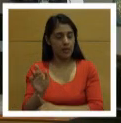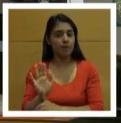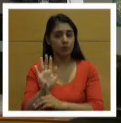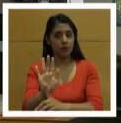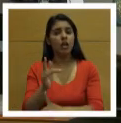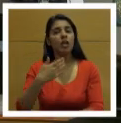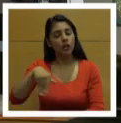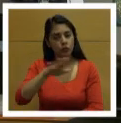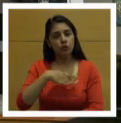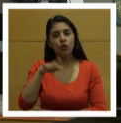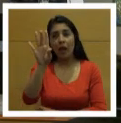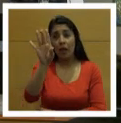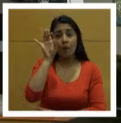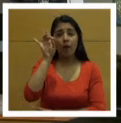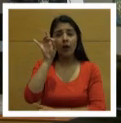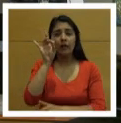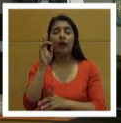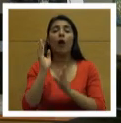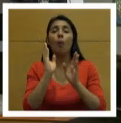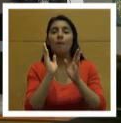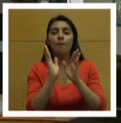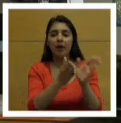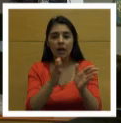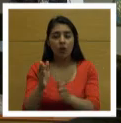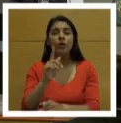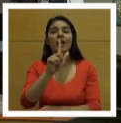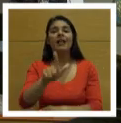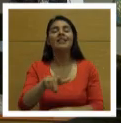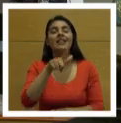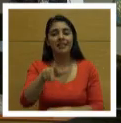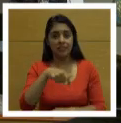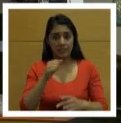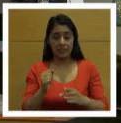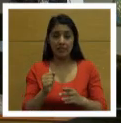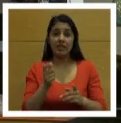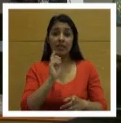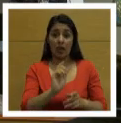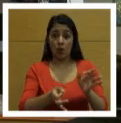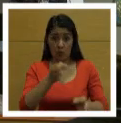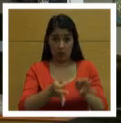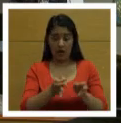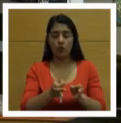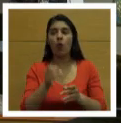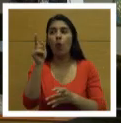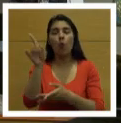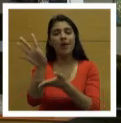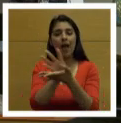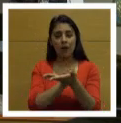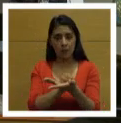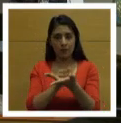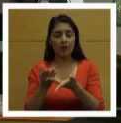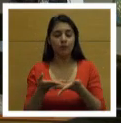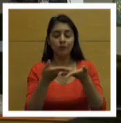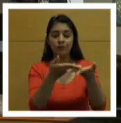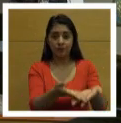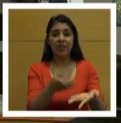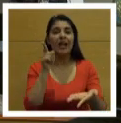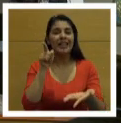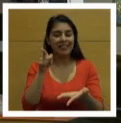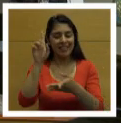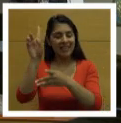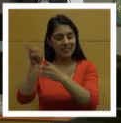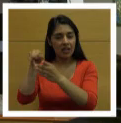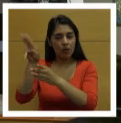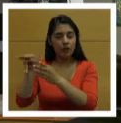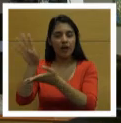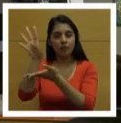ido seleccionando entonces para cada una de las 17 cortes una reproducción de parte de esa obra que